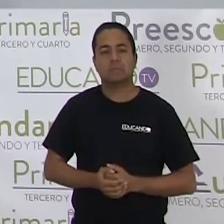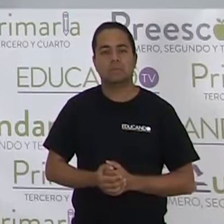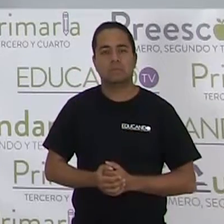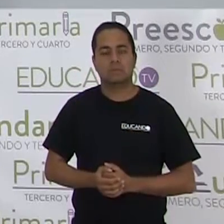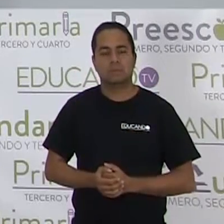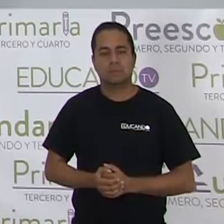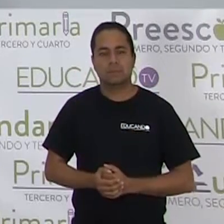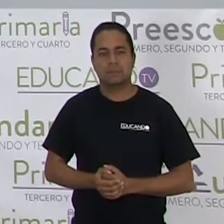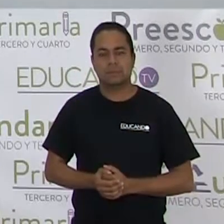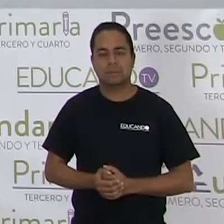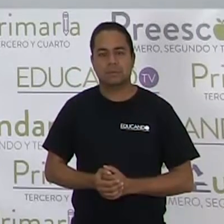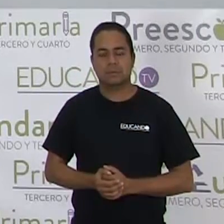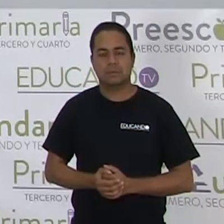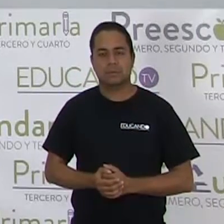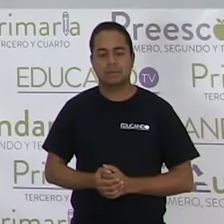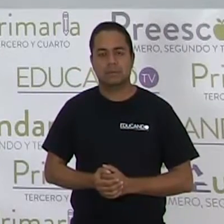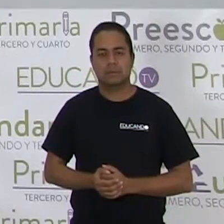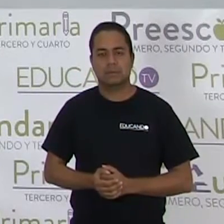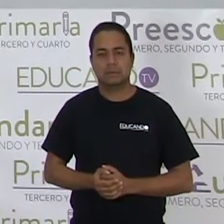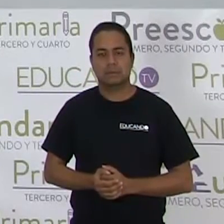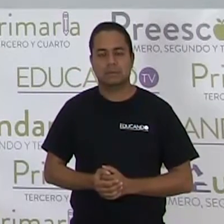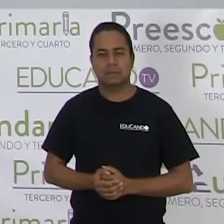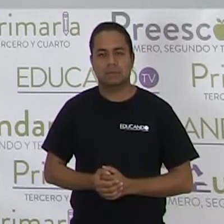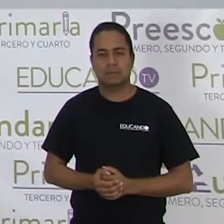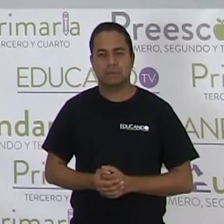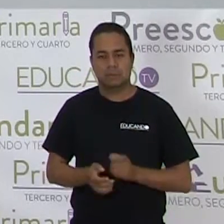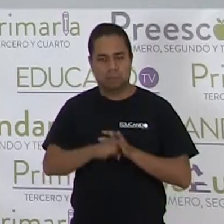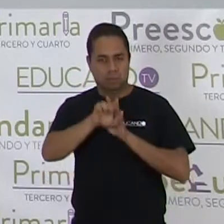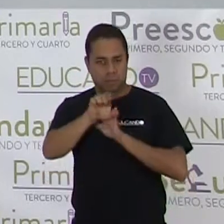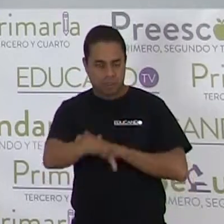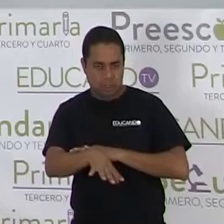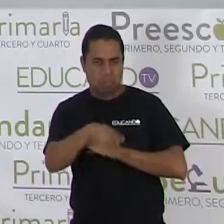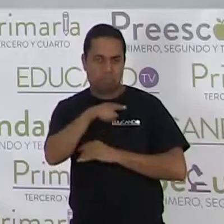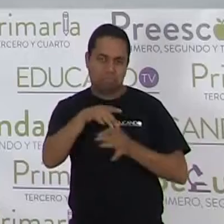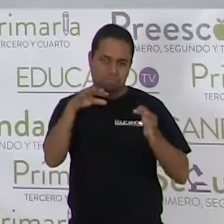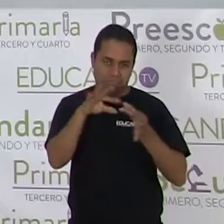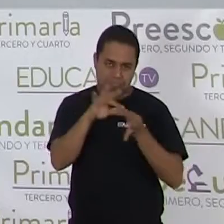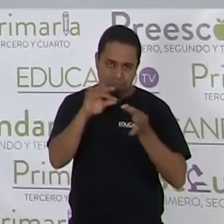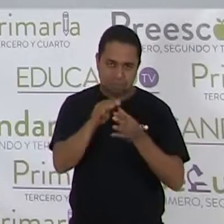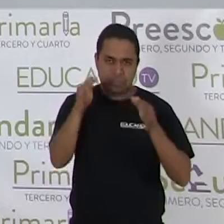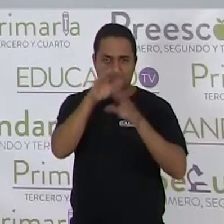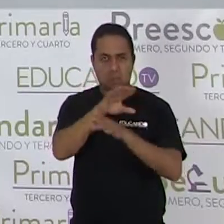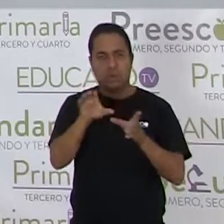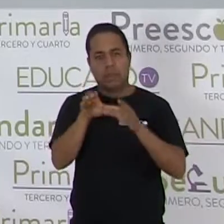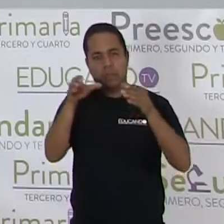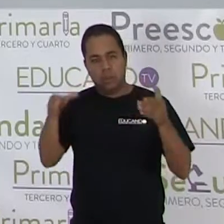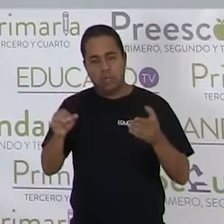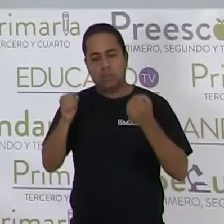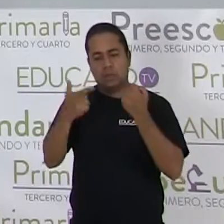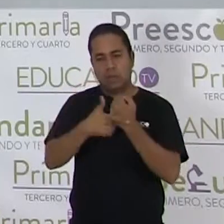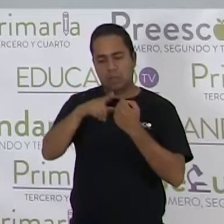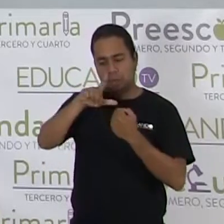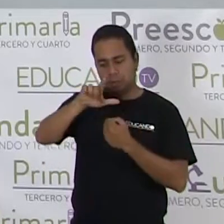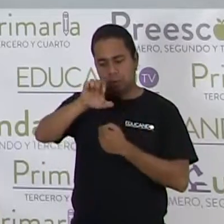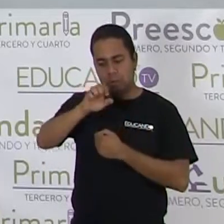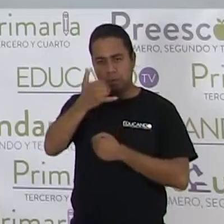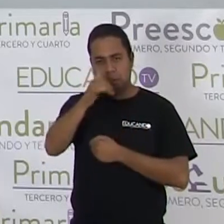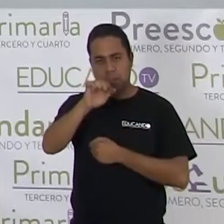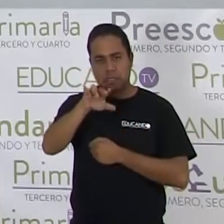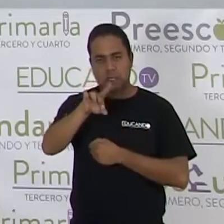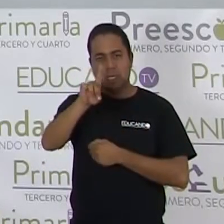estamos hablando sobre algún cuento, alguna leyenda, algún cuento de terror